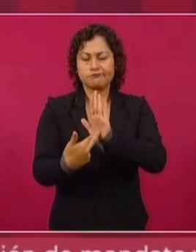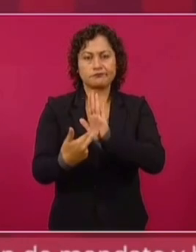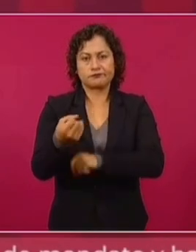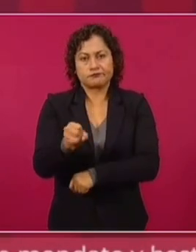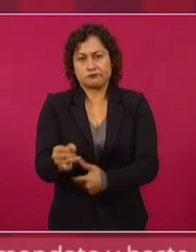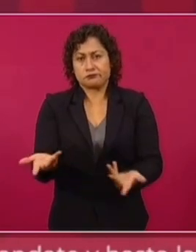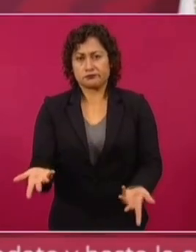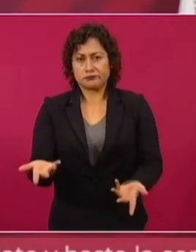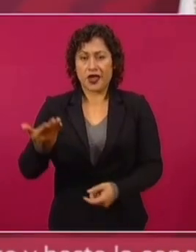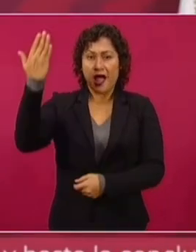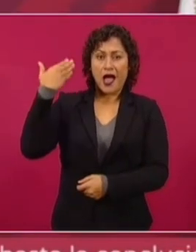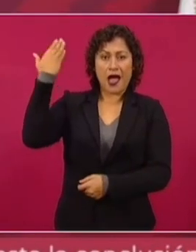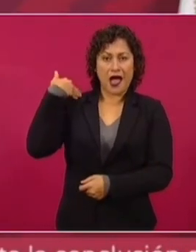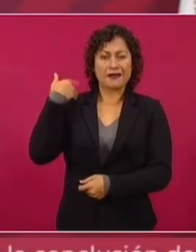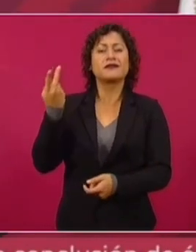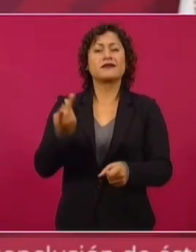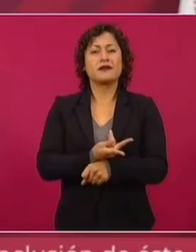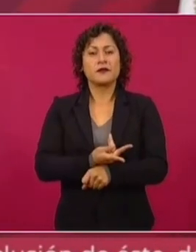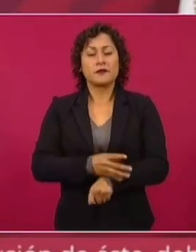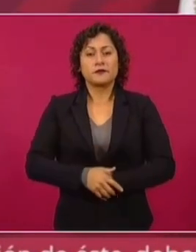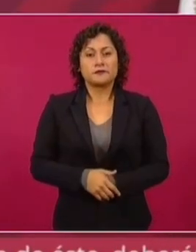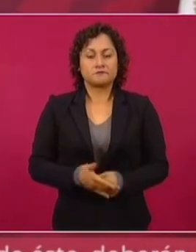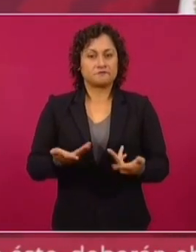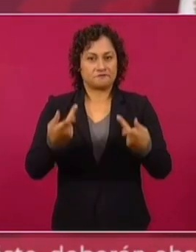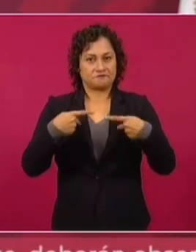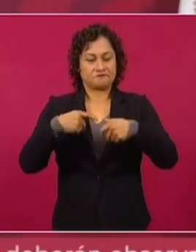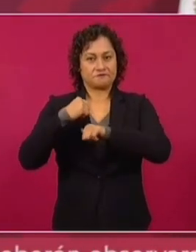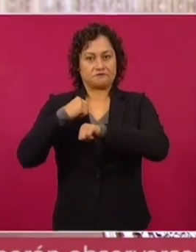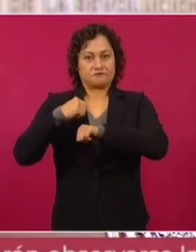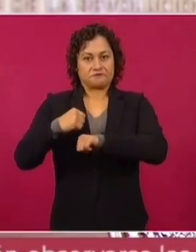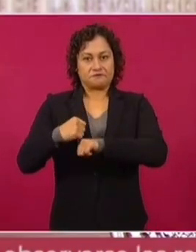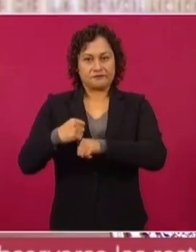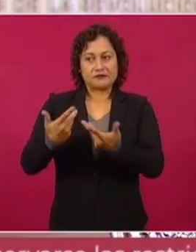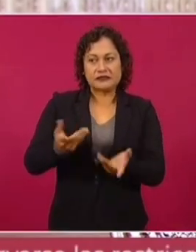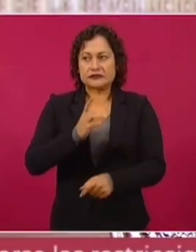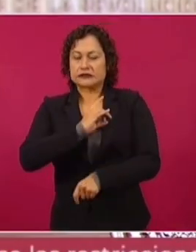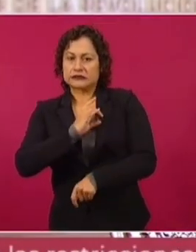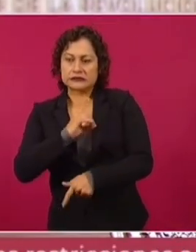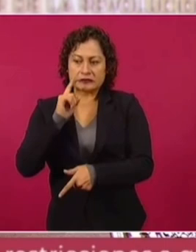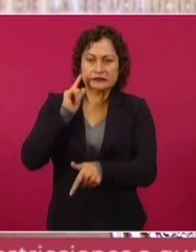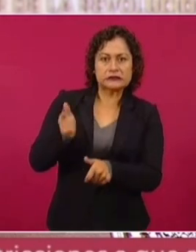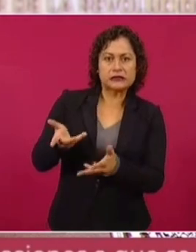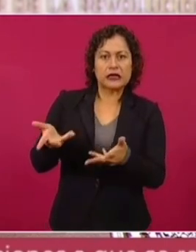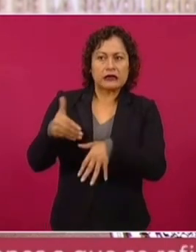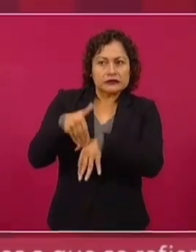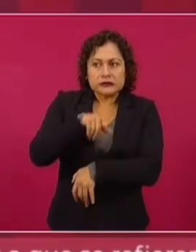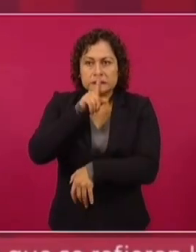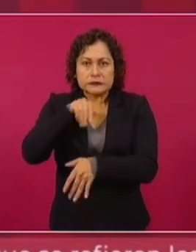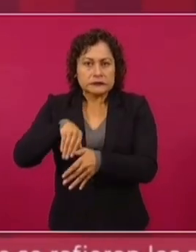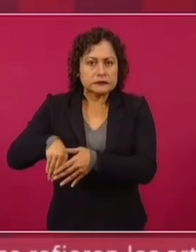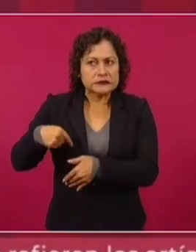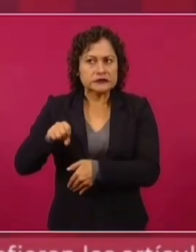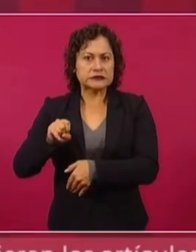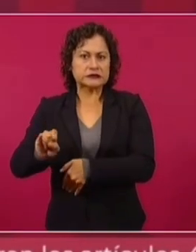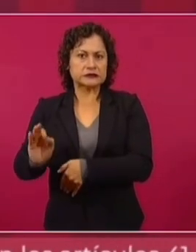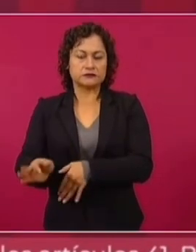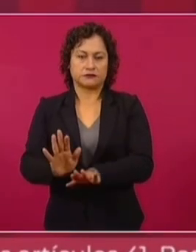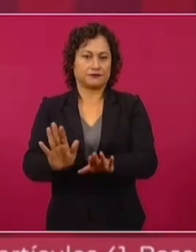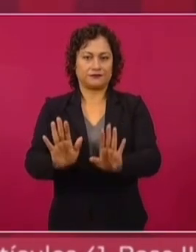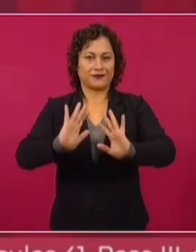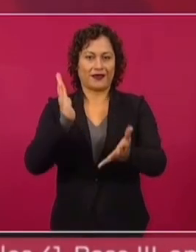es el tiempo de antes, de que la autoridad se sometía a la delincuencia, o la